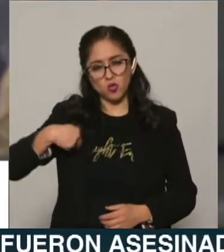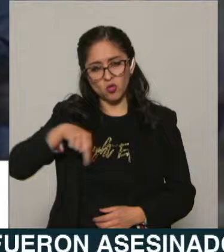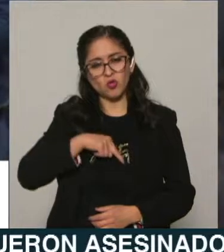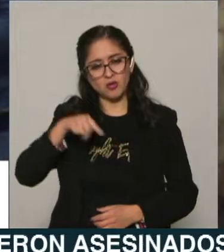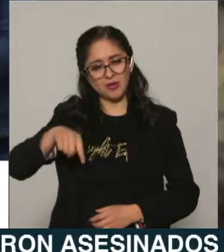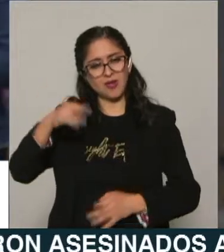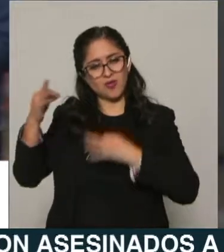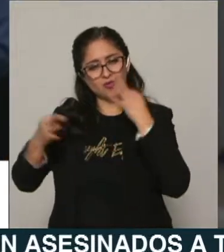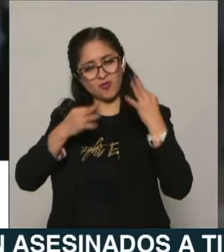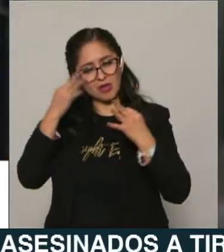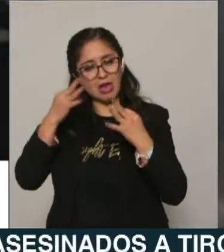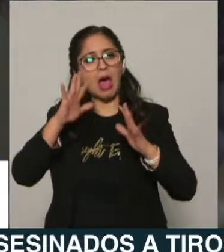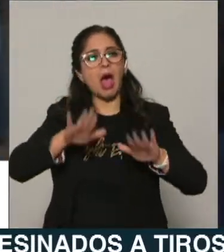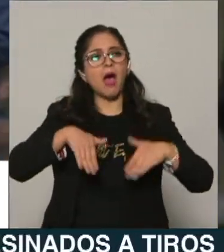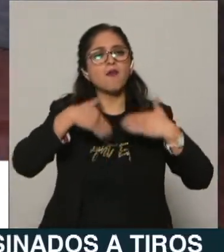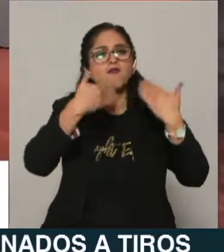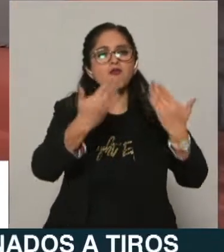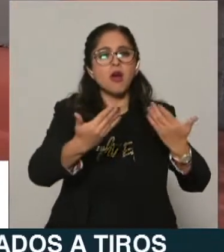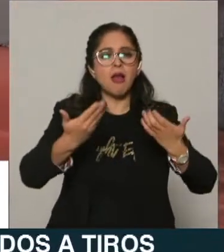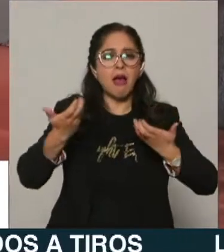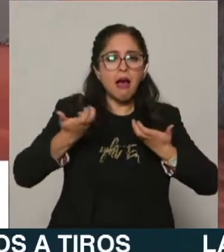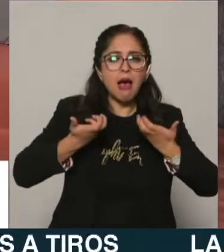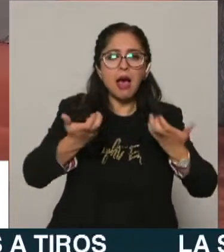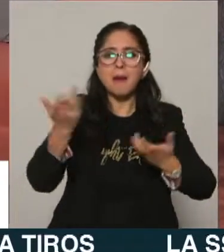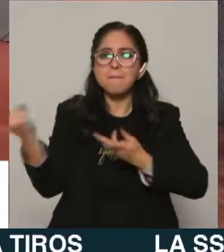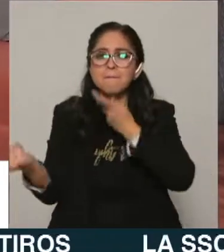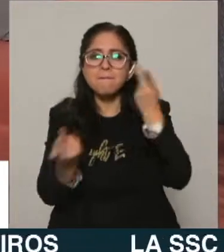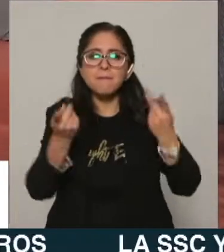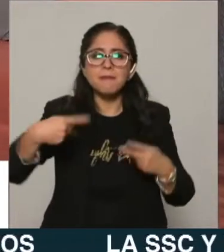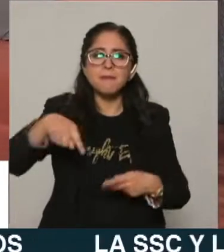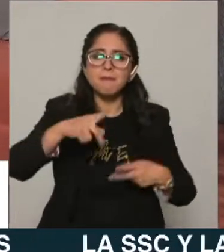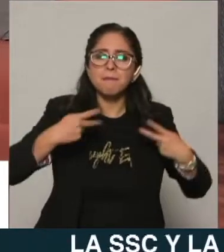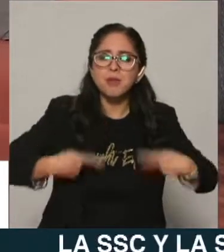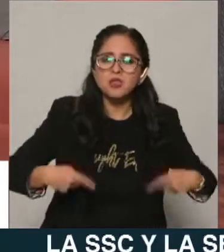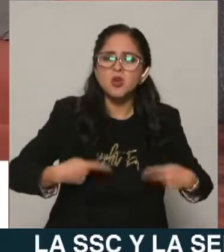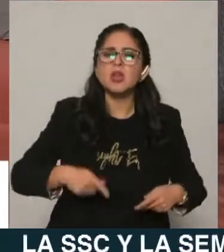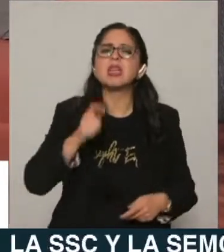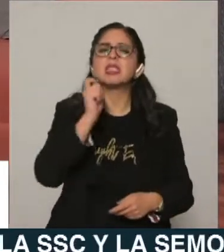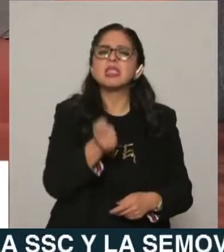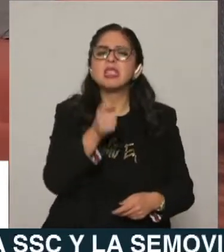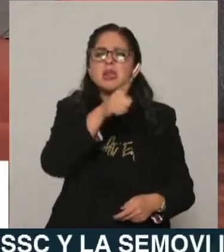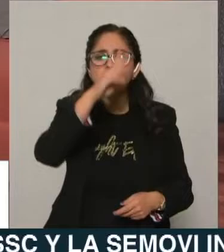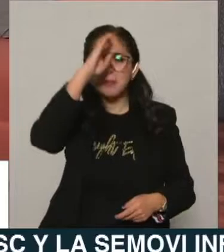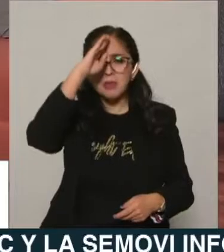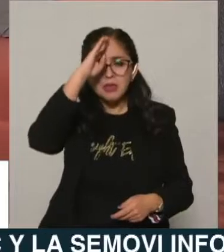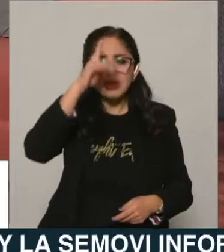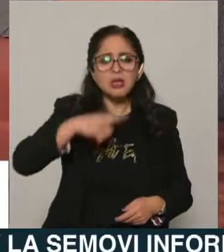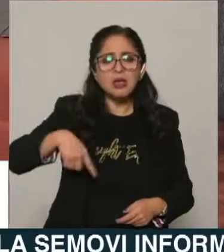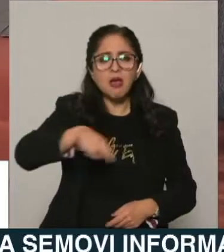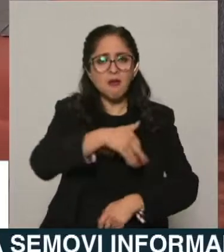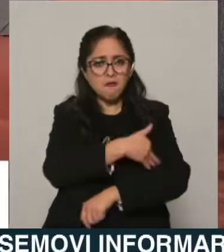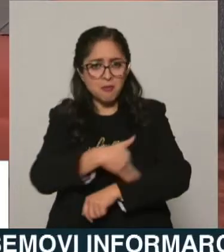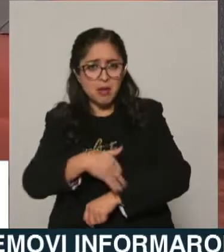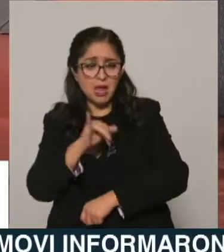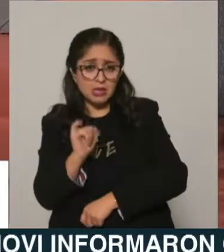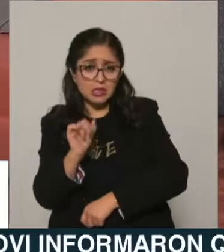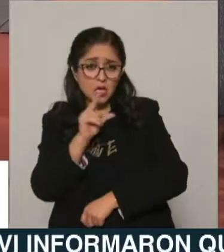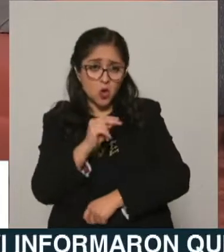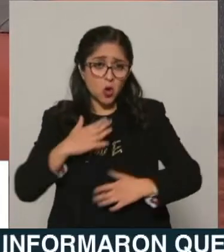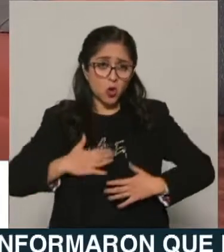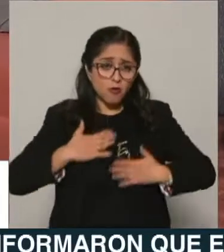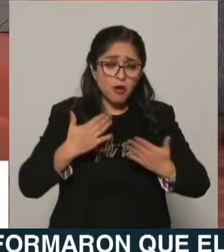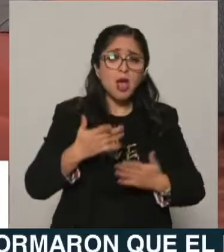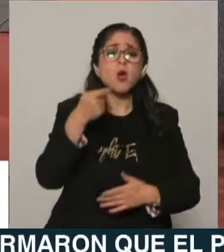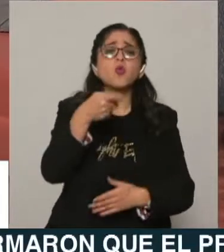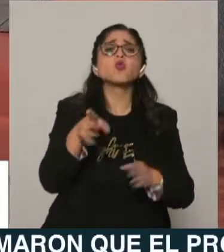calles capitalinas a preguntarle a las familias qué piensan sobre la confianza entre los miembros de las mismas o qué acciones toman para fortalecerla. ¿Te